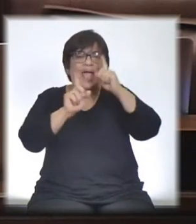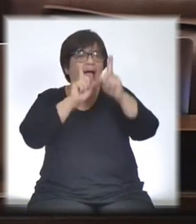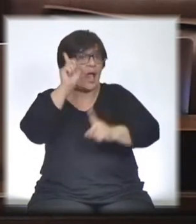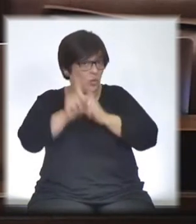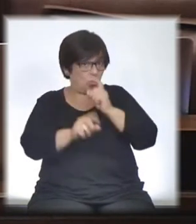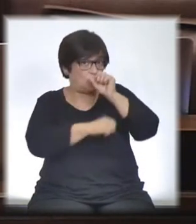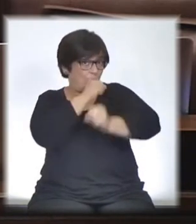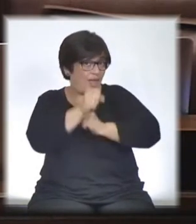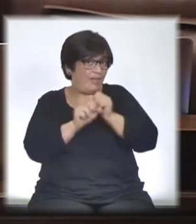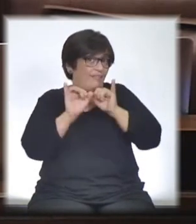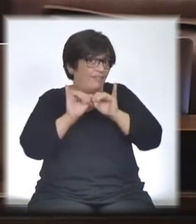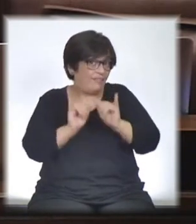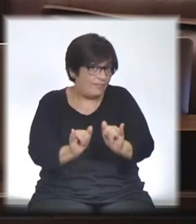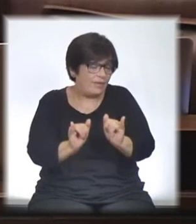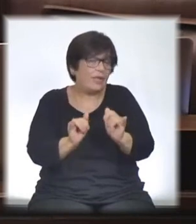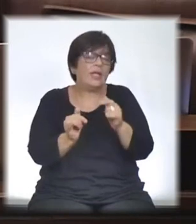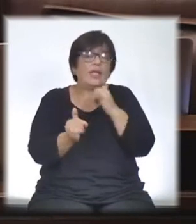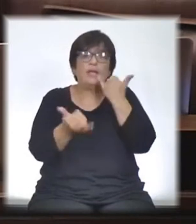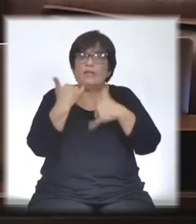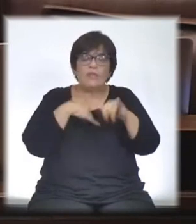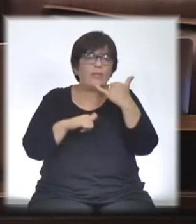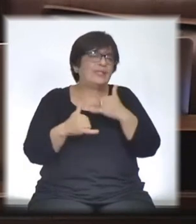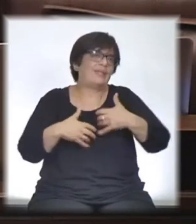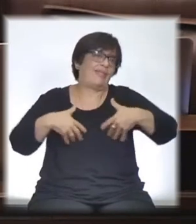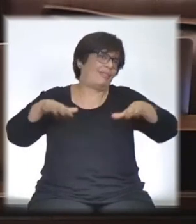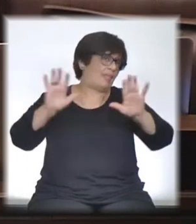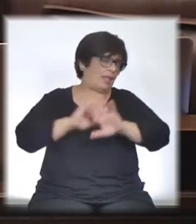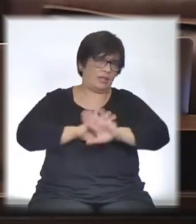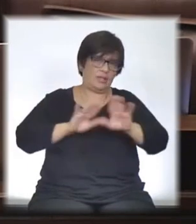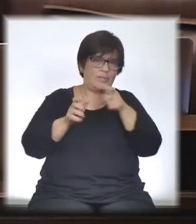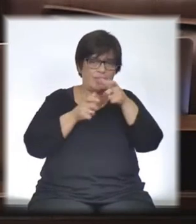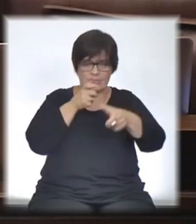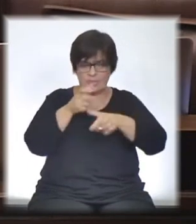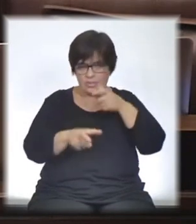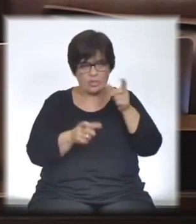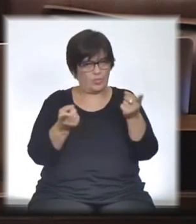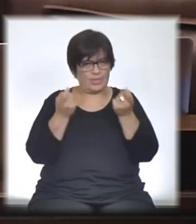años. Sobre los datos sobran palabras.